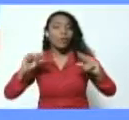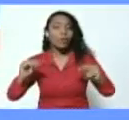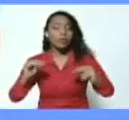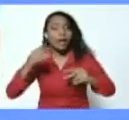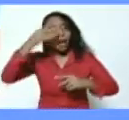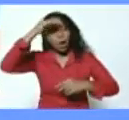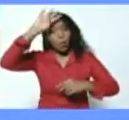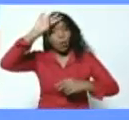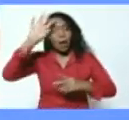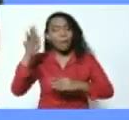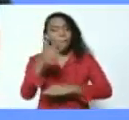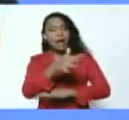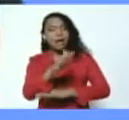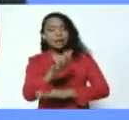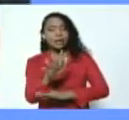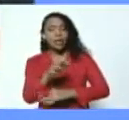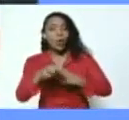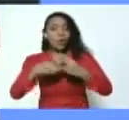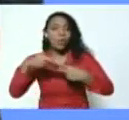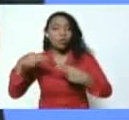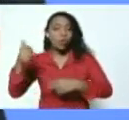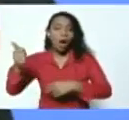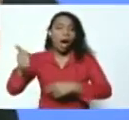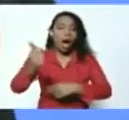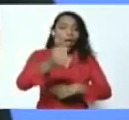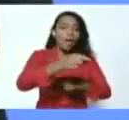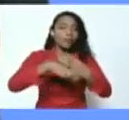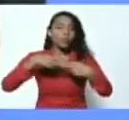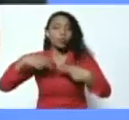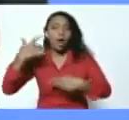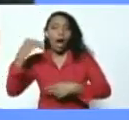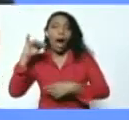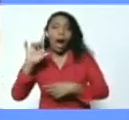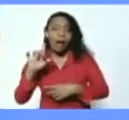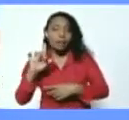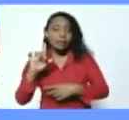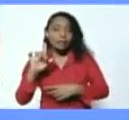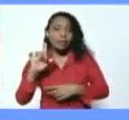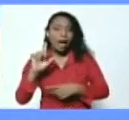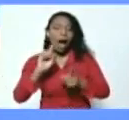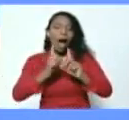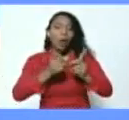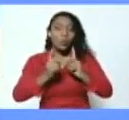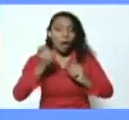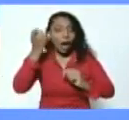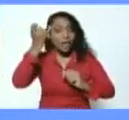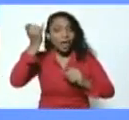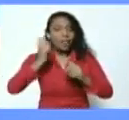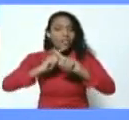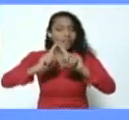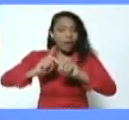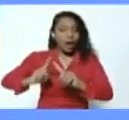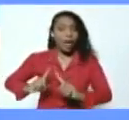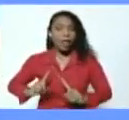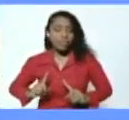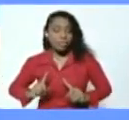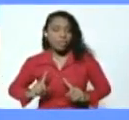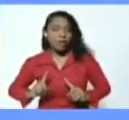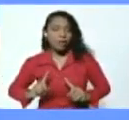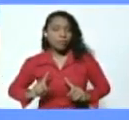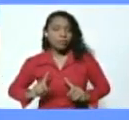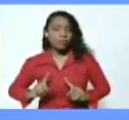cubana. Pero también, por supuesto, cada revolución tiene algunas peculiaridades, algunas